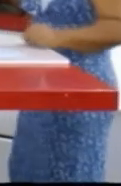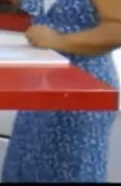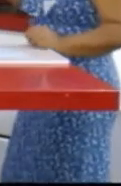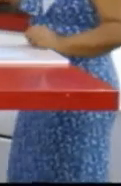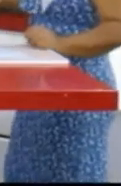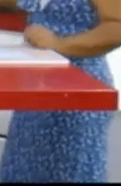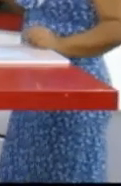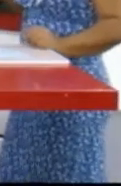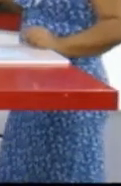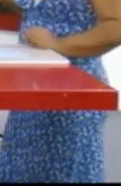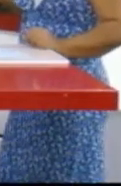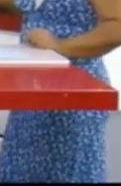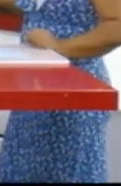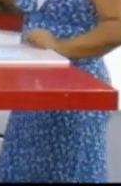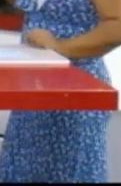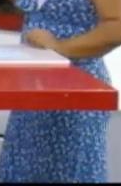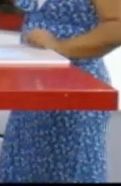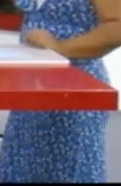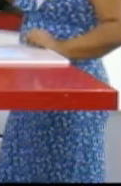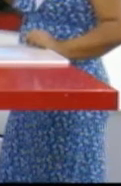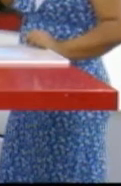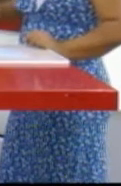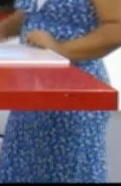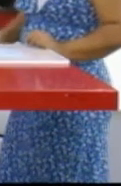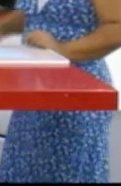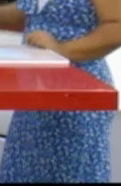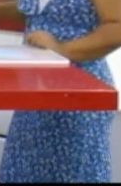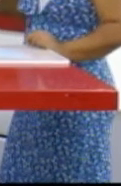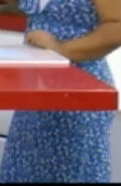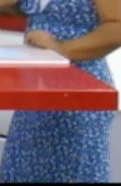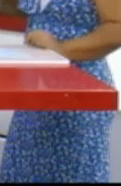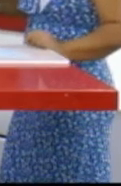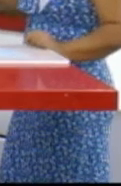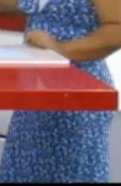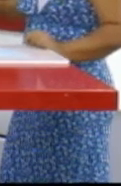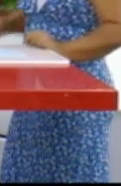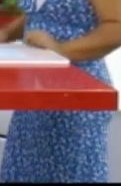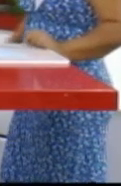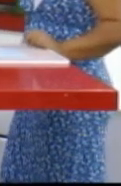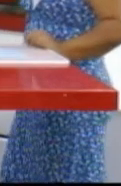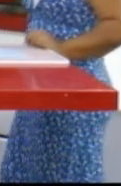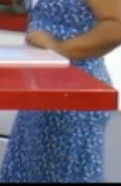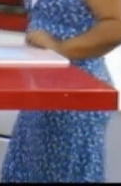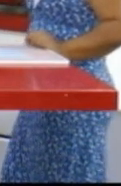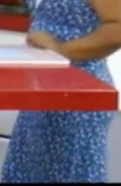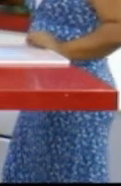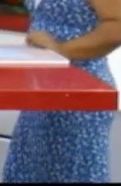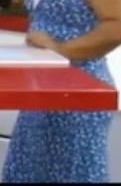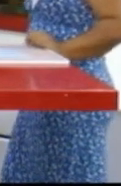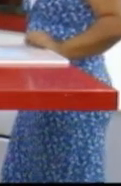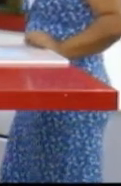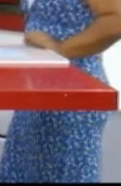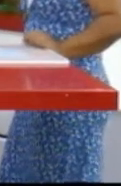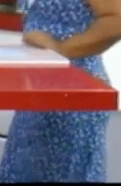con agua vida o sea un agua calentada